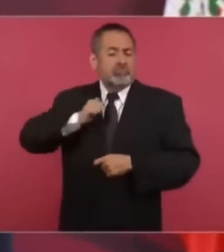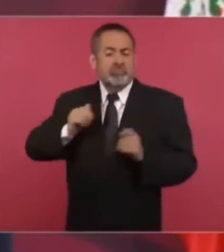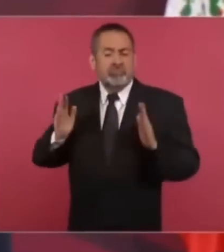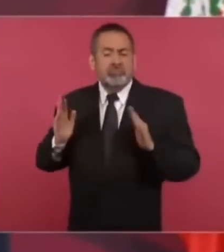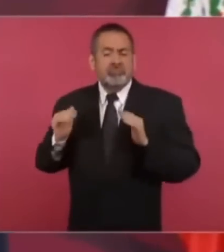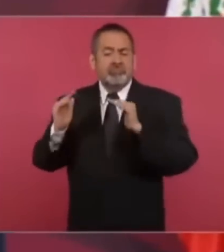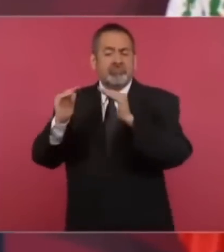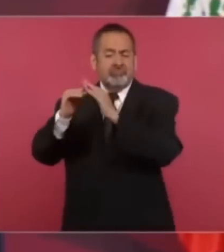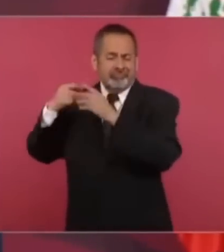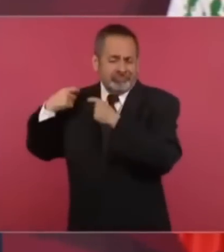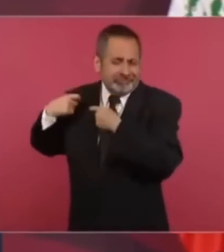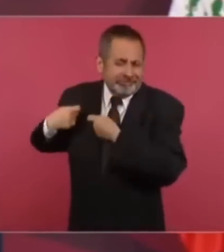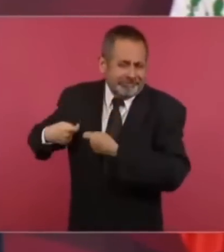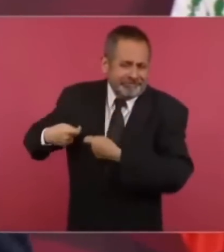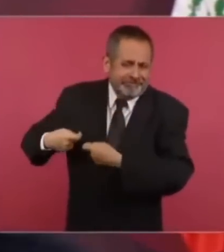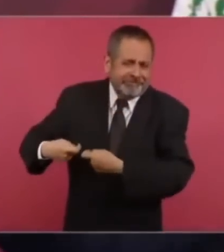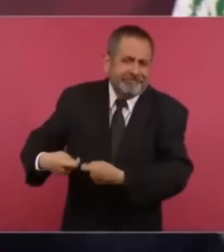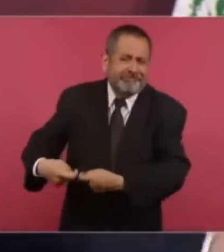prehispánico,